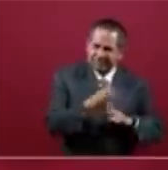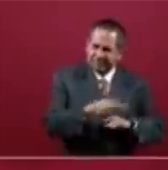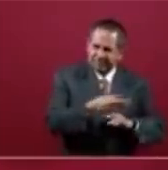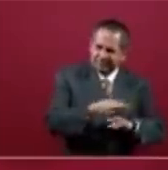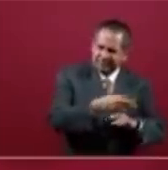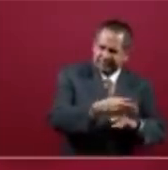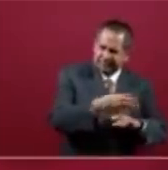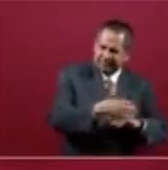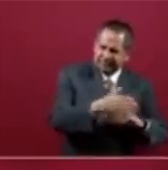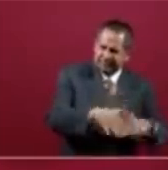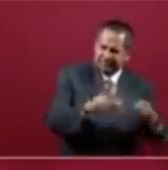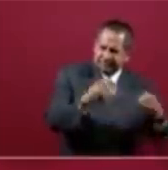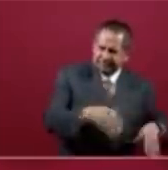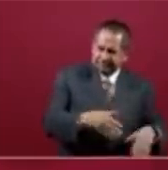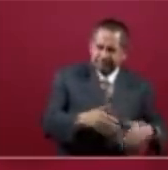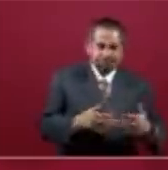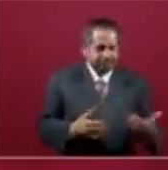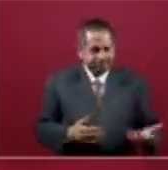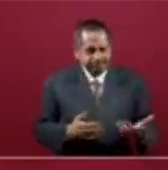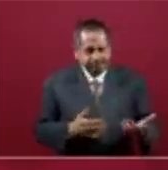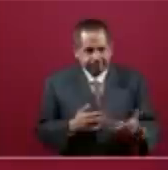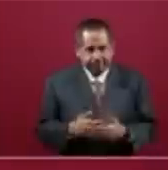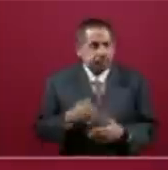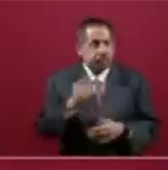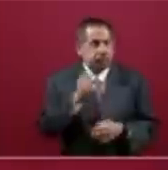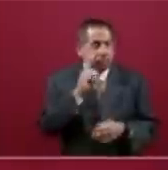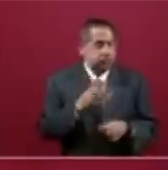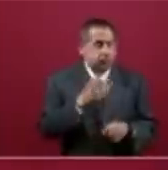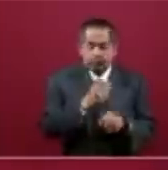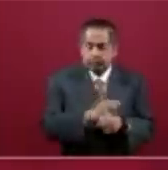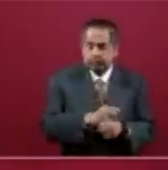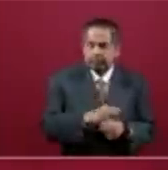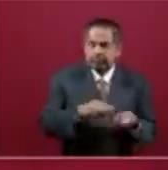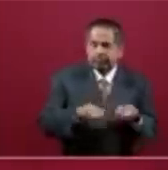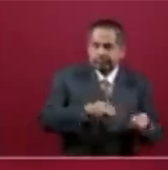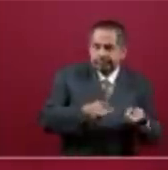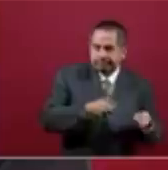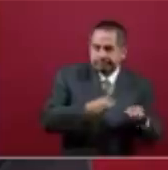para poner tomas clandestinas